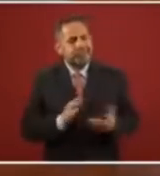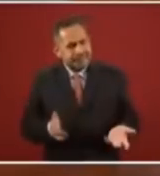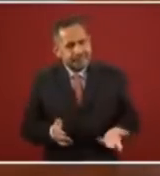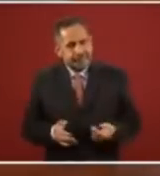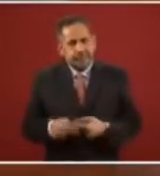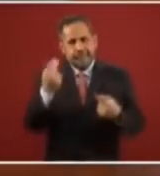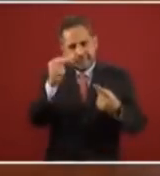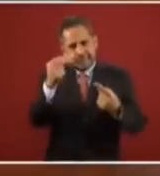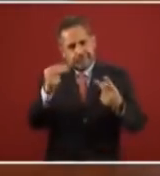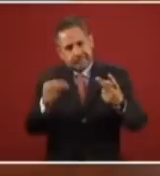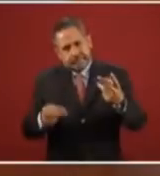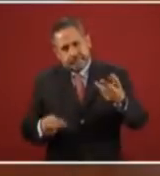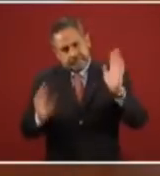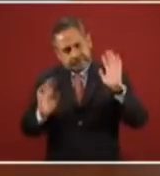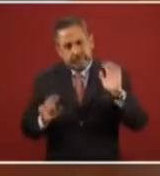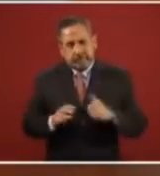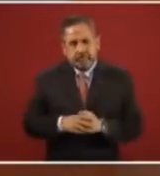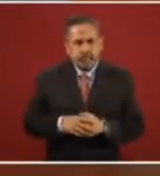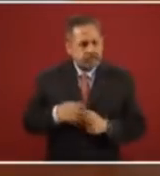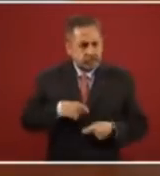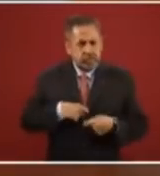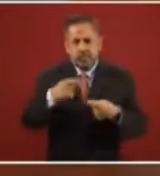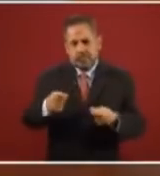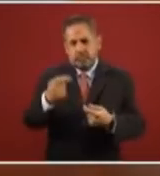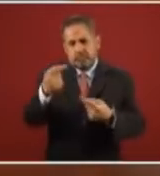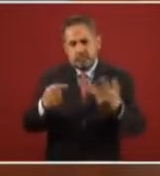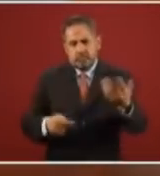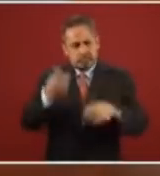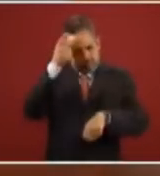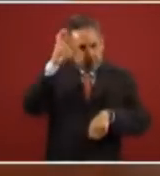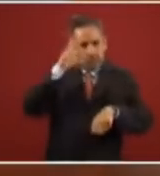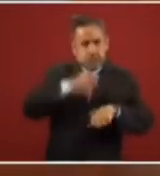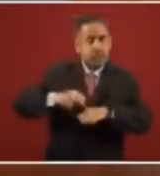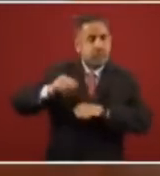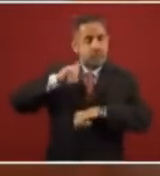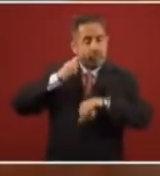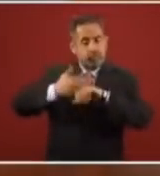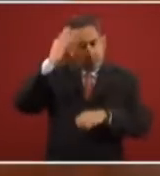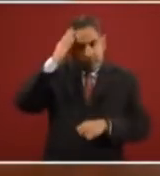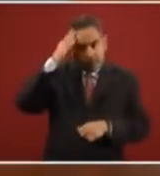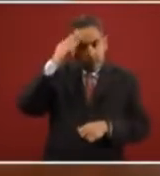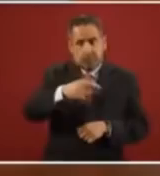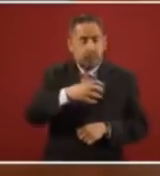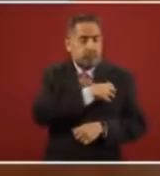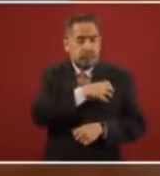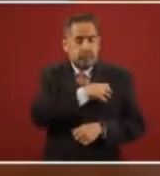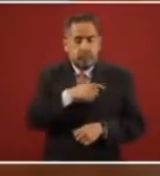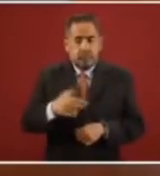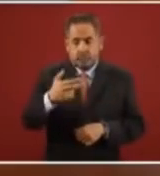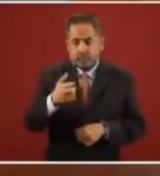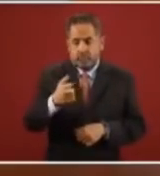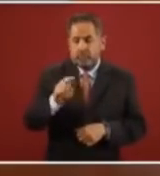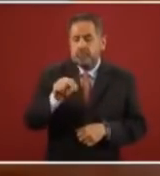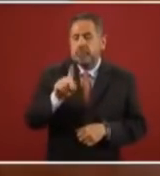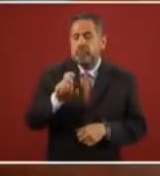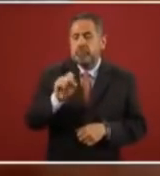Nombres, bueno, yo puedo decir que el director general de Marina Mercante, el capitán Fernández